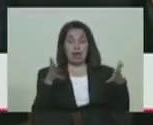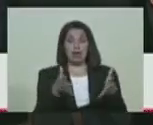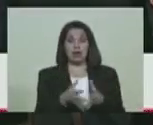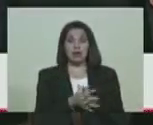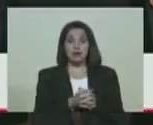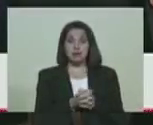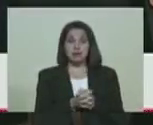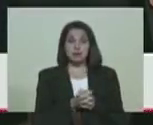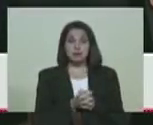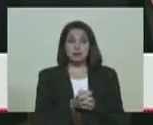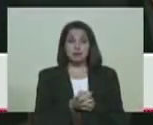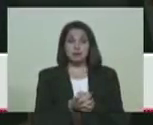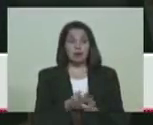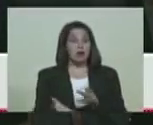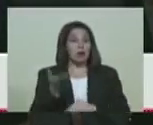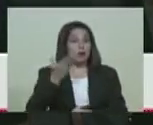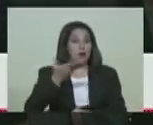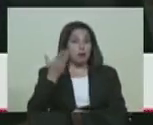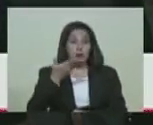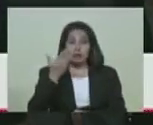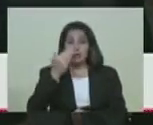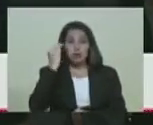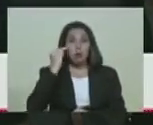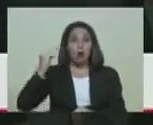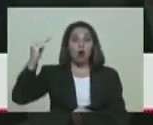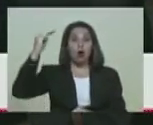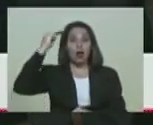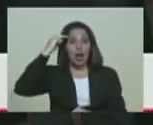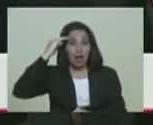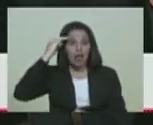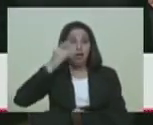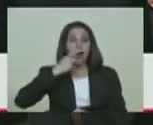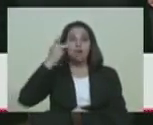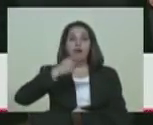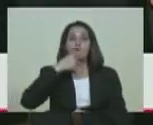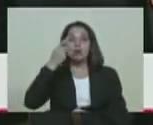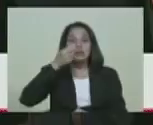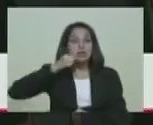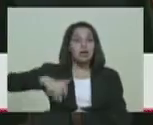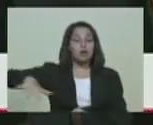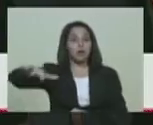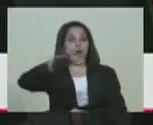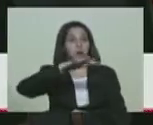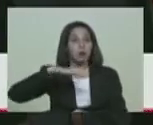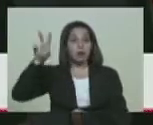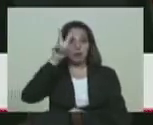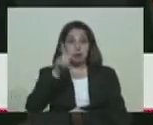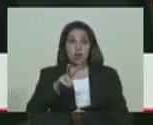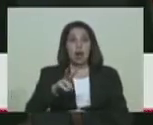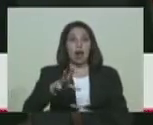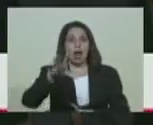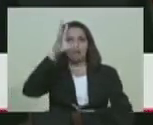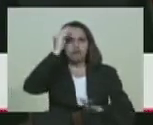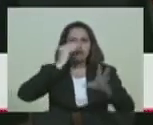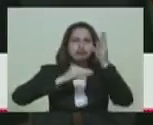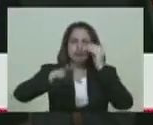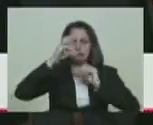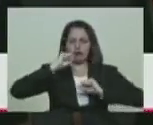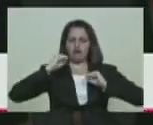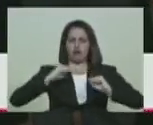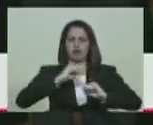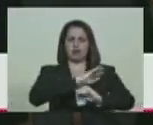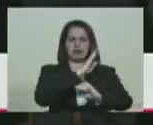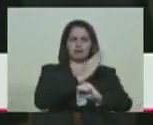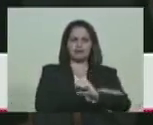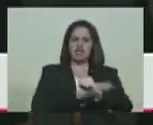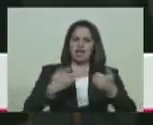una proeza moral y política del pueblo venezolano que ha aprendido a resistir los embates de la guerra de la